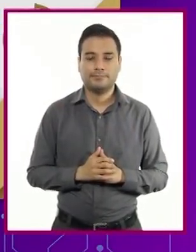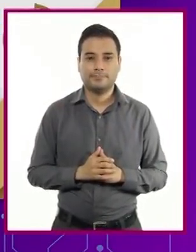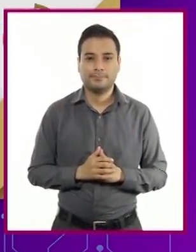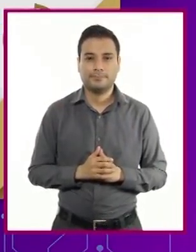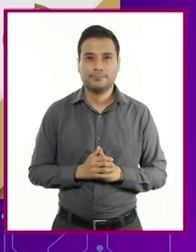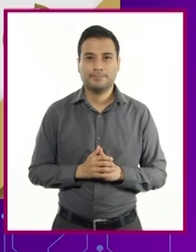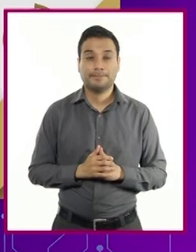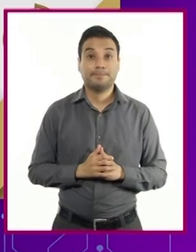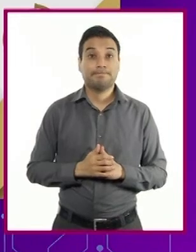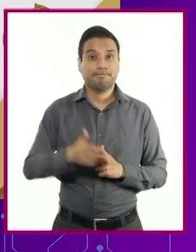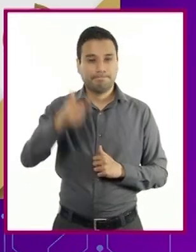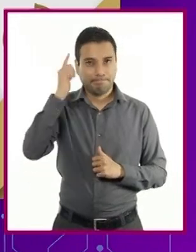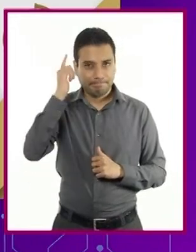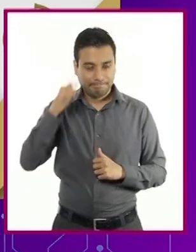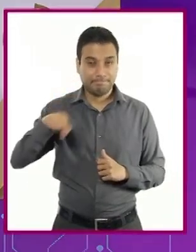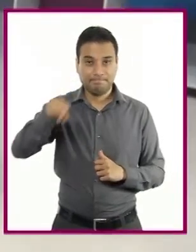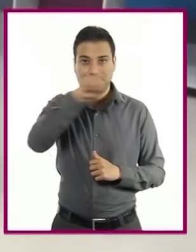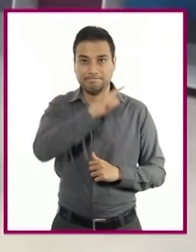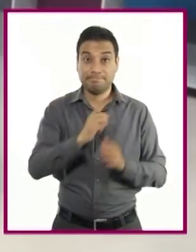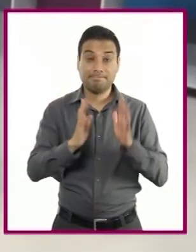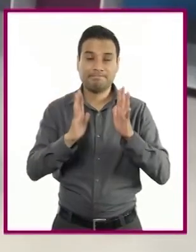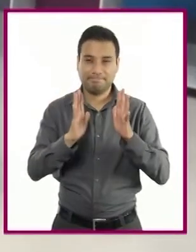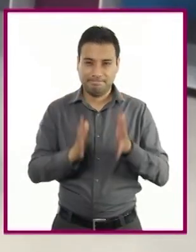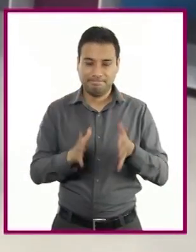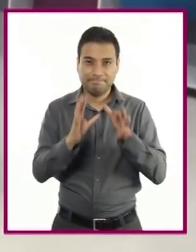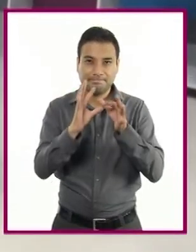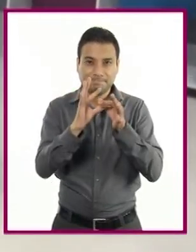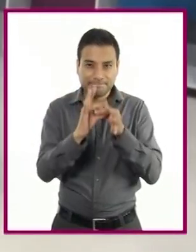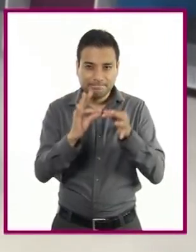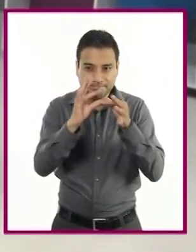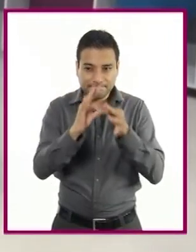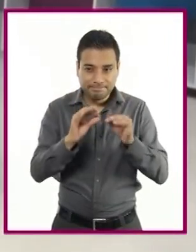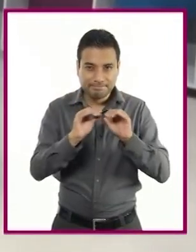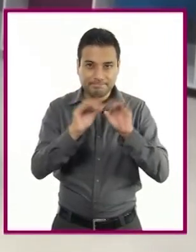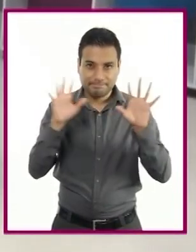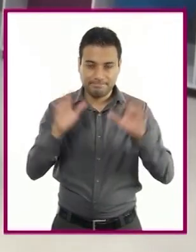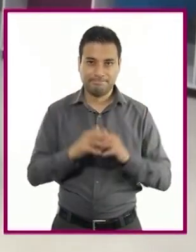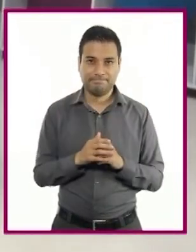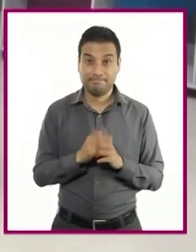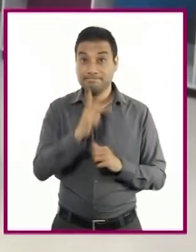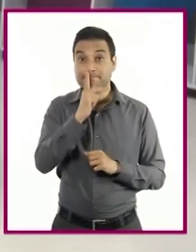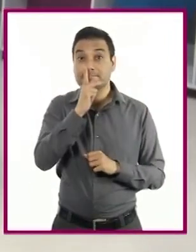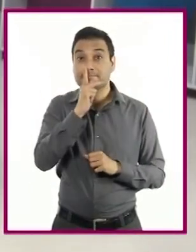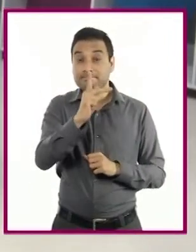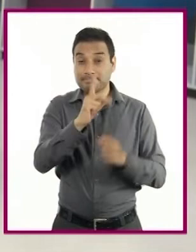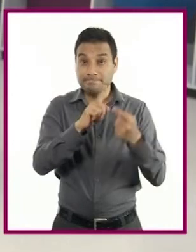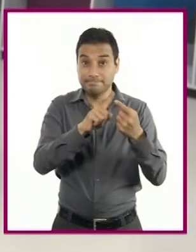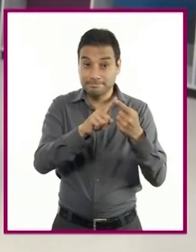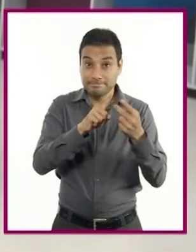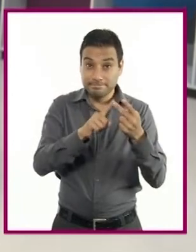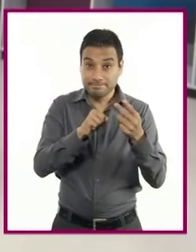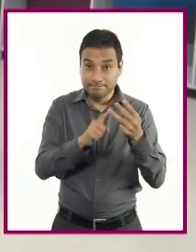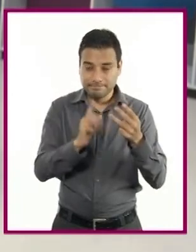Esperamos que allá en casa se hayan resuelto las dudas del respecto del cambio climático, el calentamiento global y el efecto